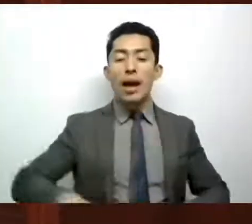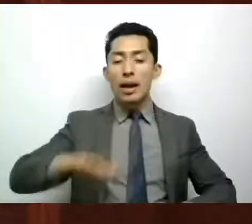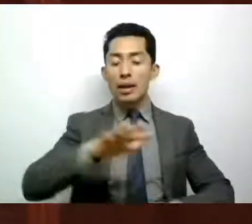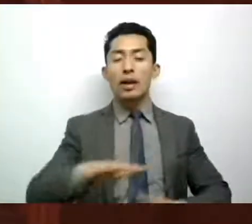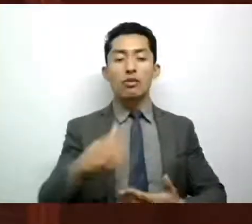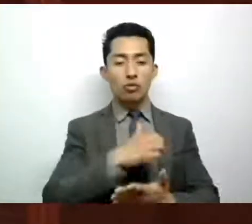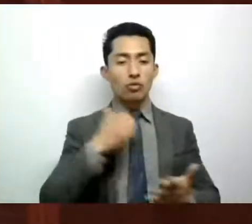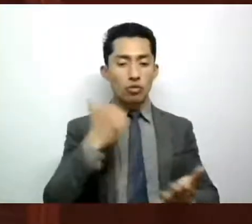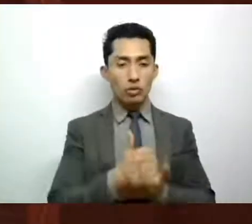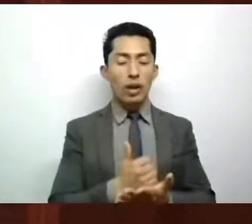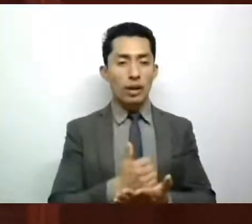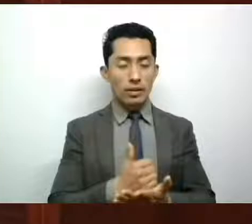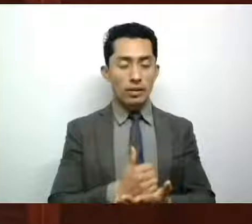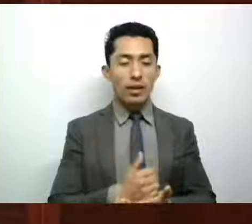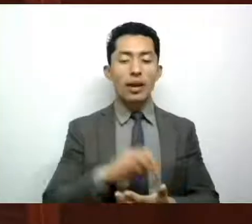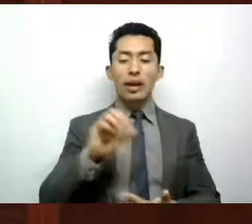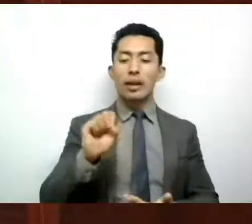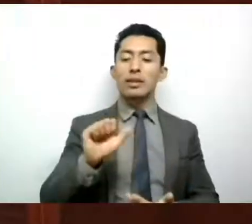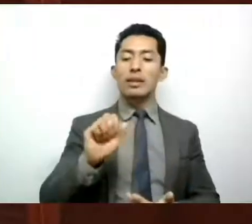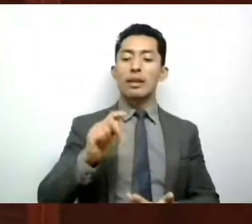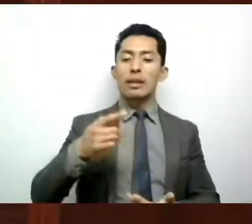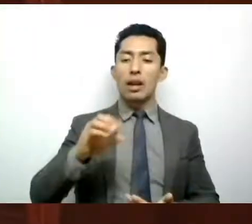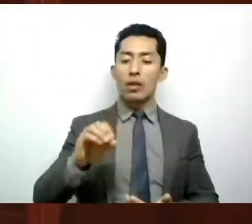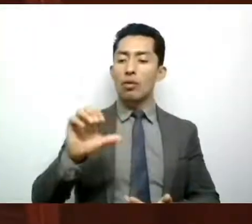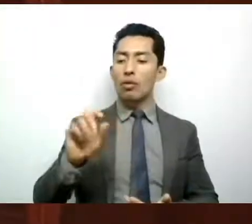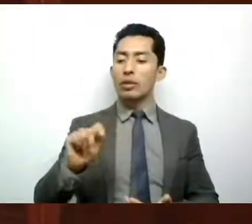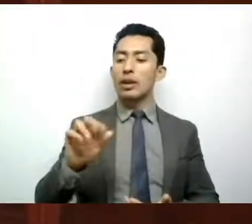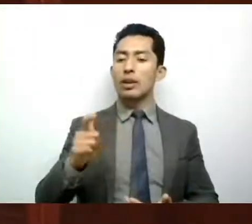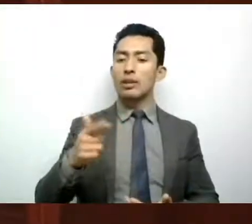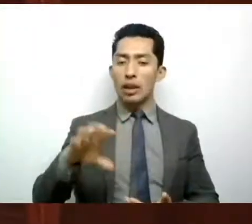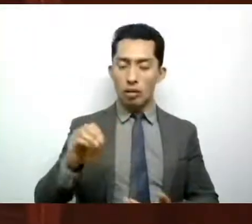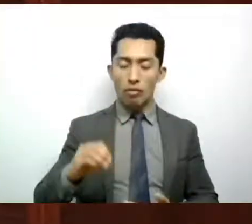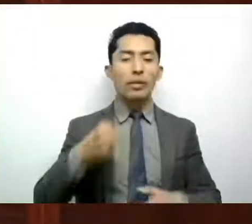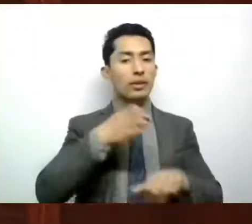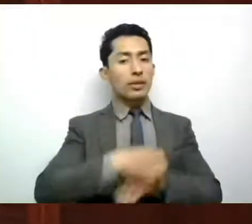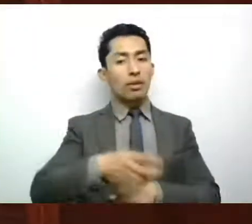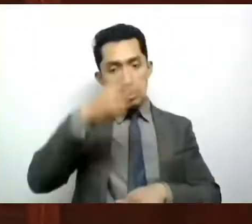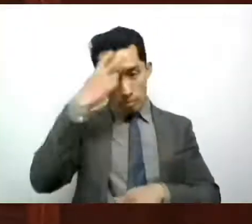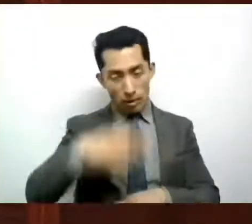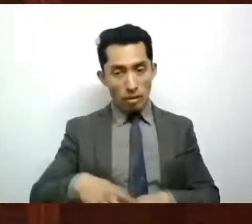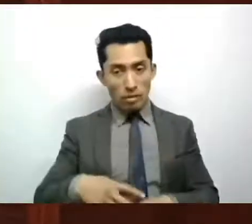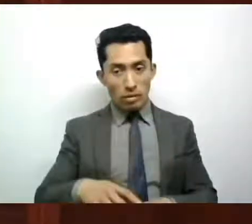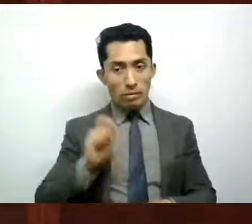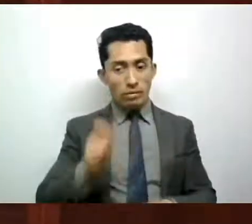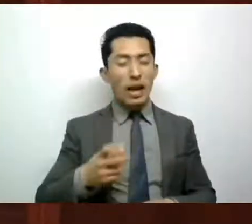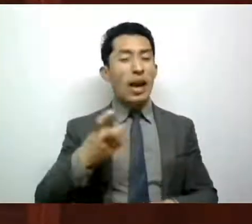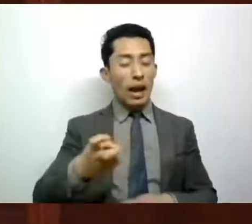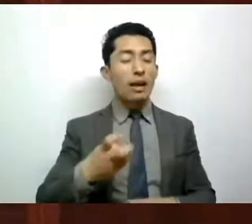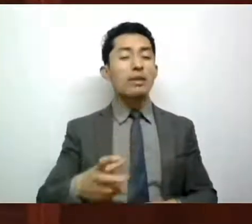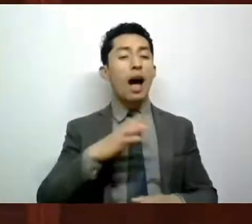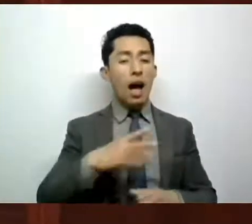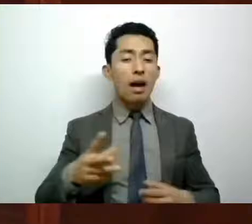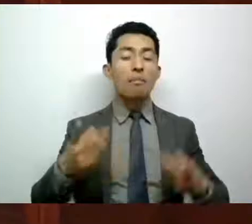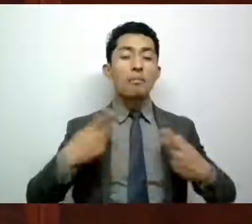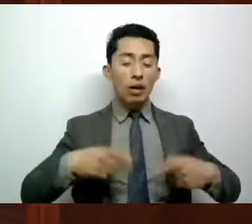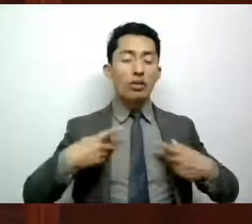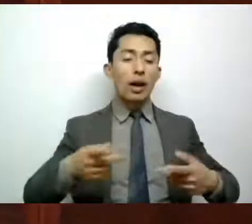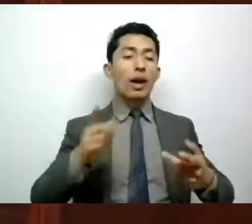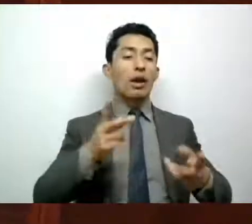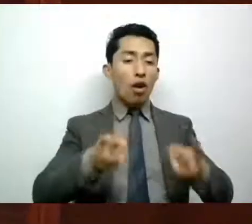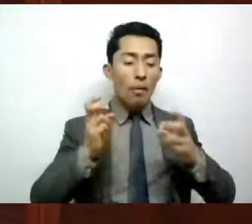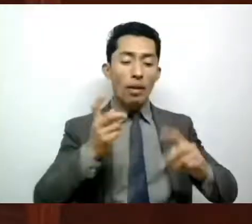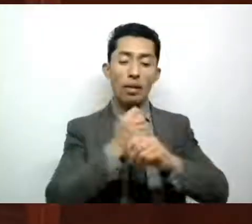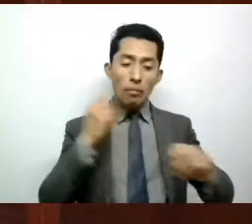zona metropolitana también de Santiago Tianguistenco, en nuestro Estado de México, pues estos delitos de robo al